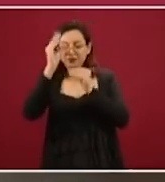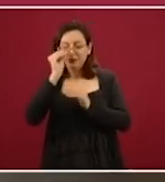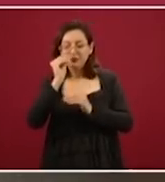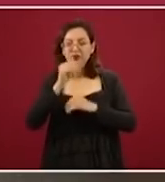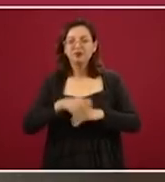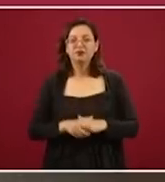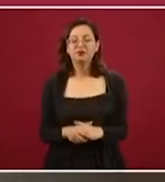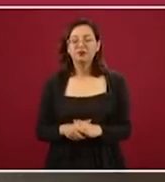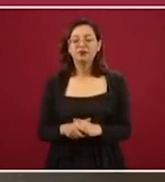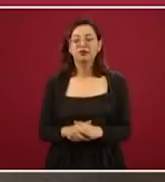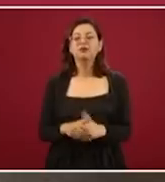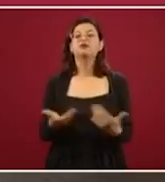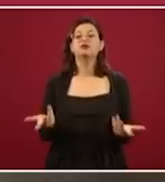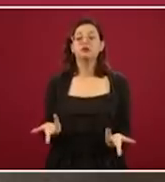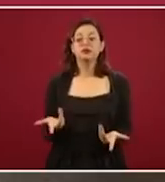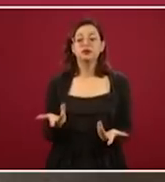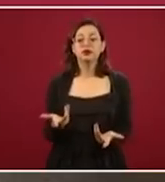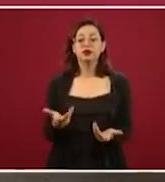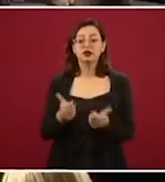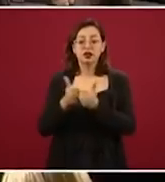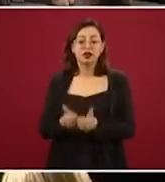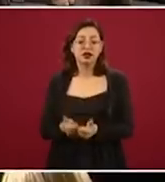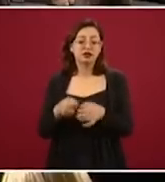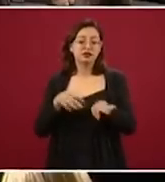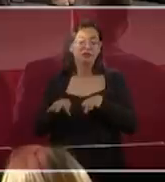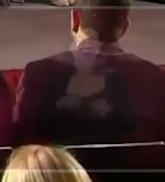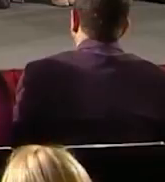Se están otorgando becas como nunca